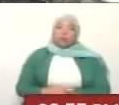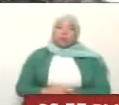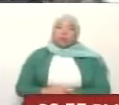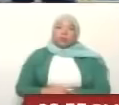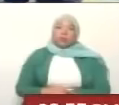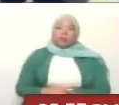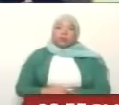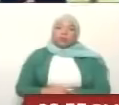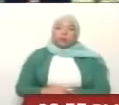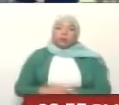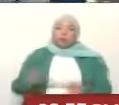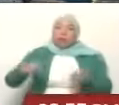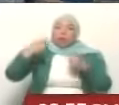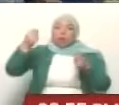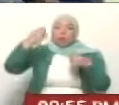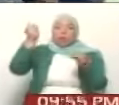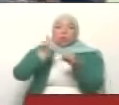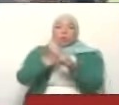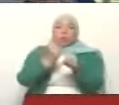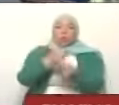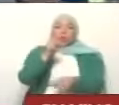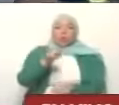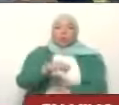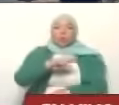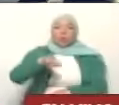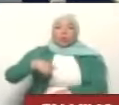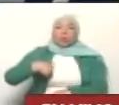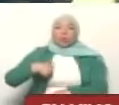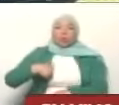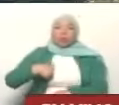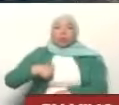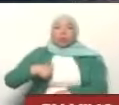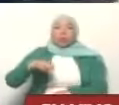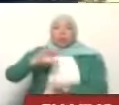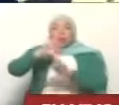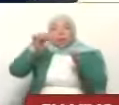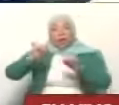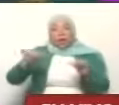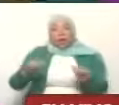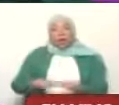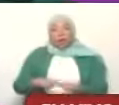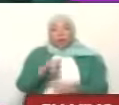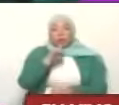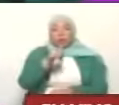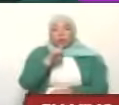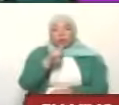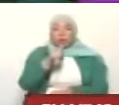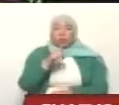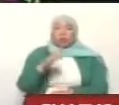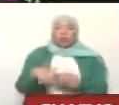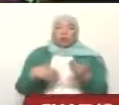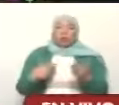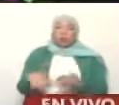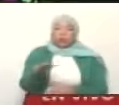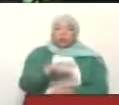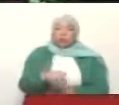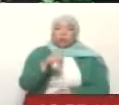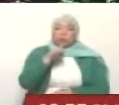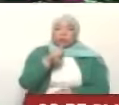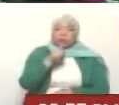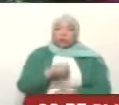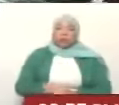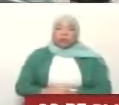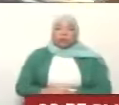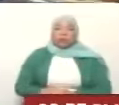que lo vimos en campañas mediáticas que han utilizado artistas internacionales. Me llamaron ayer, me dijeron,